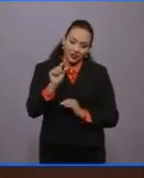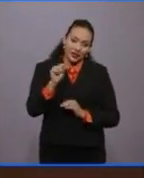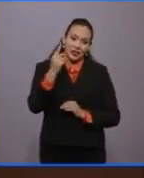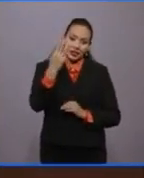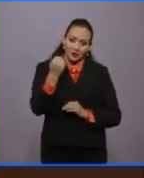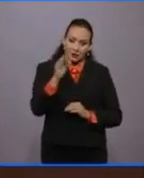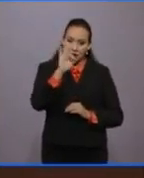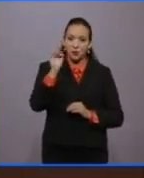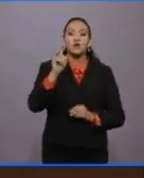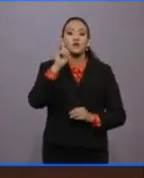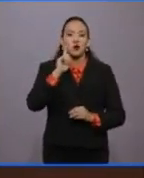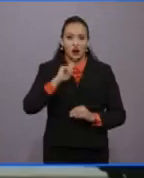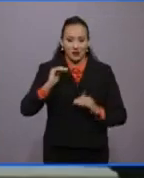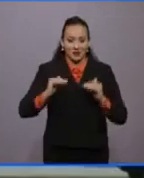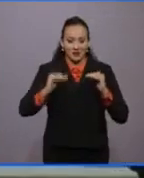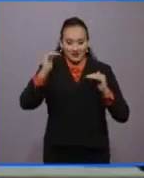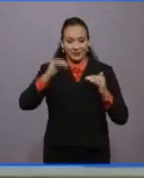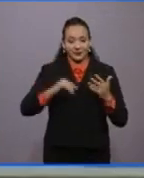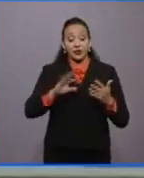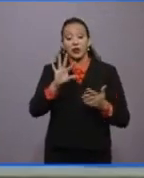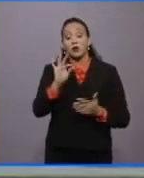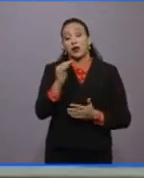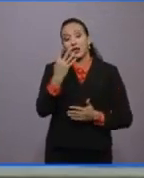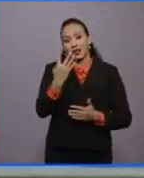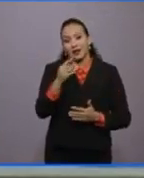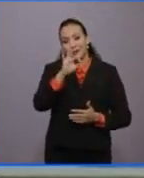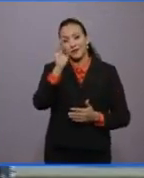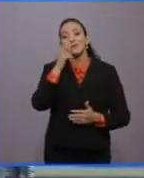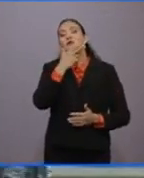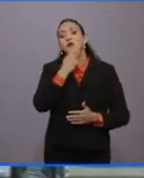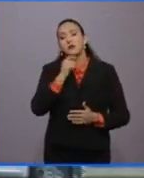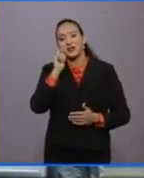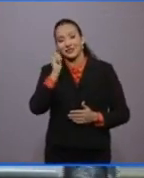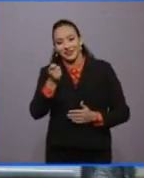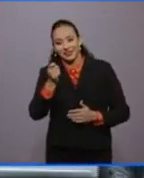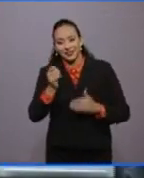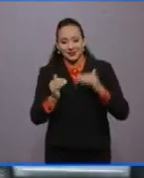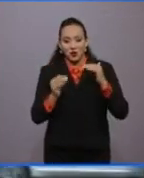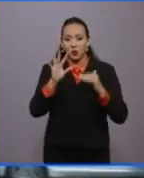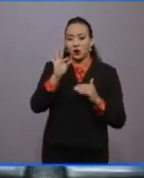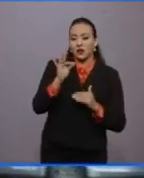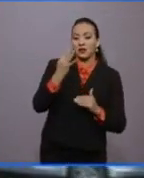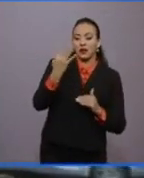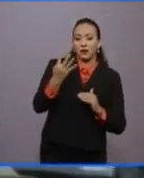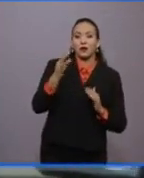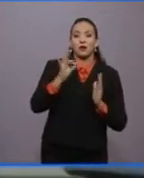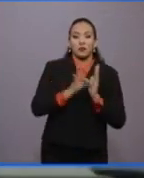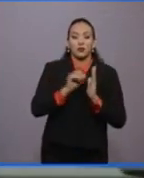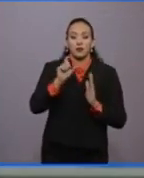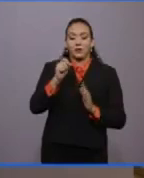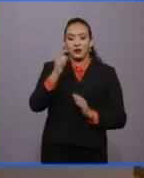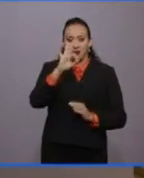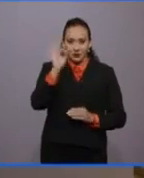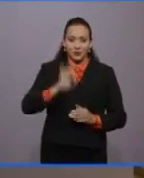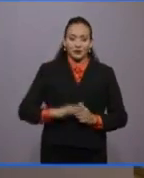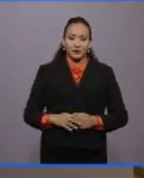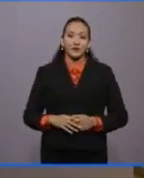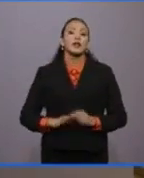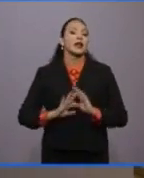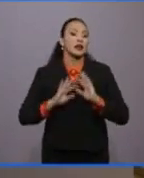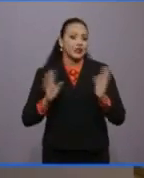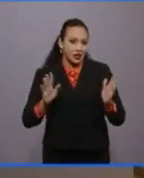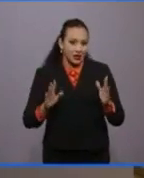55.79% de las personas aspirantes, y 42 son hombres, equivalente al 44.21%. Una vez